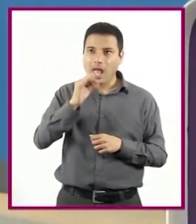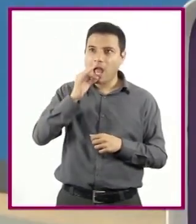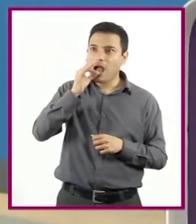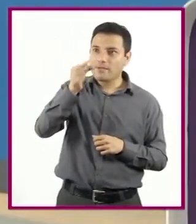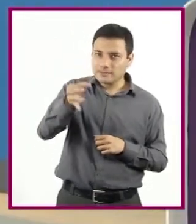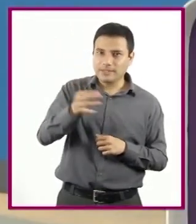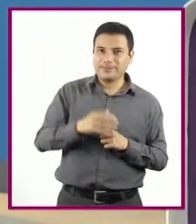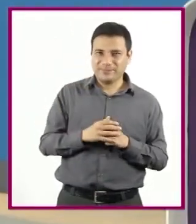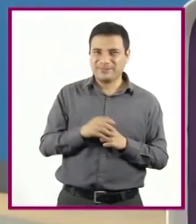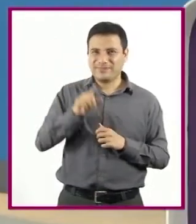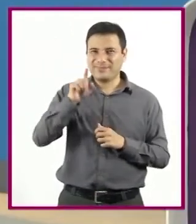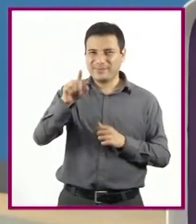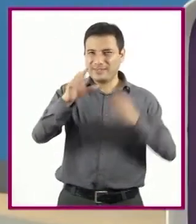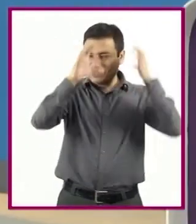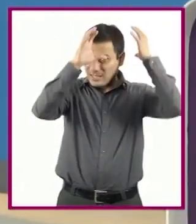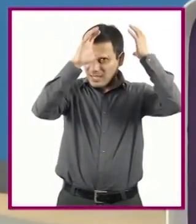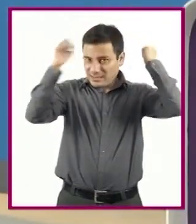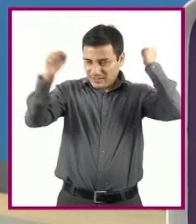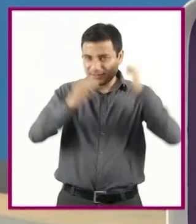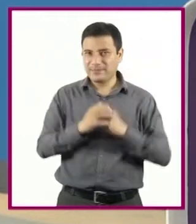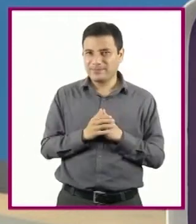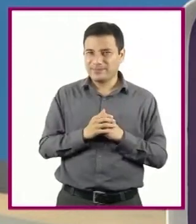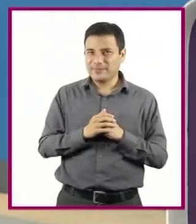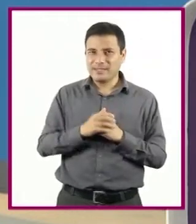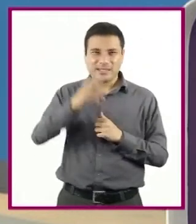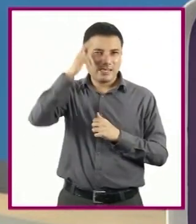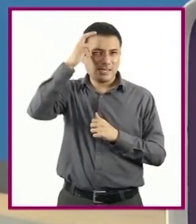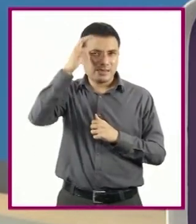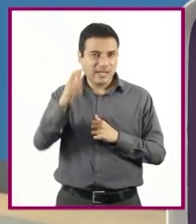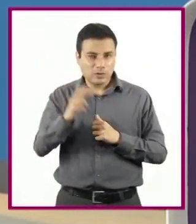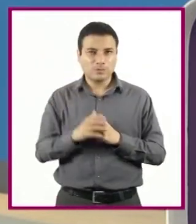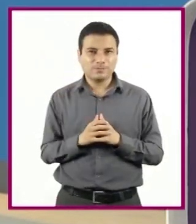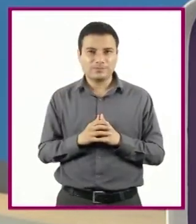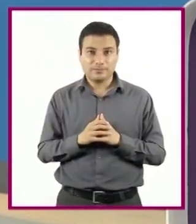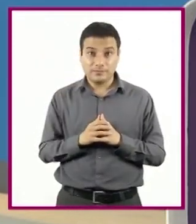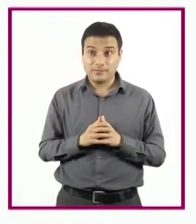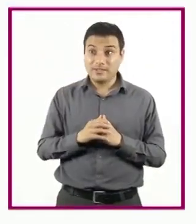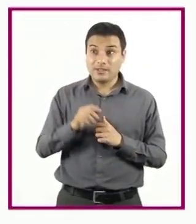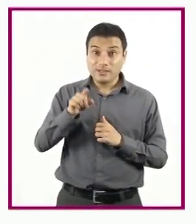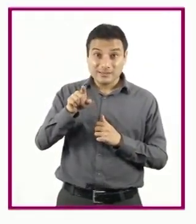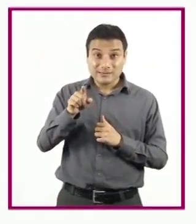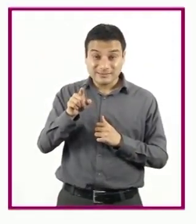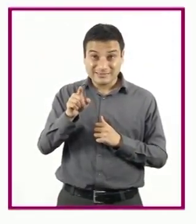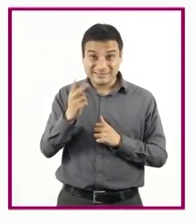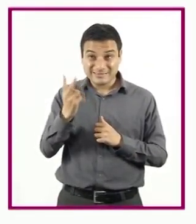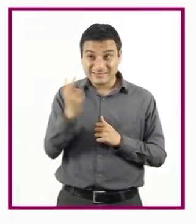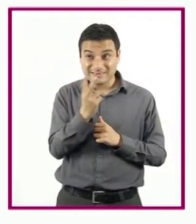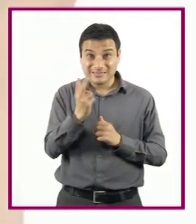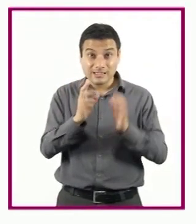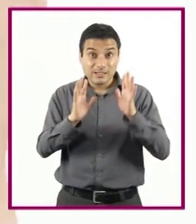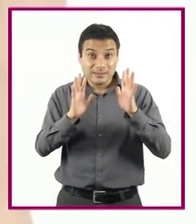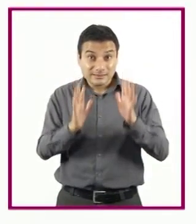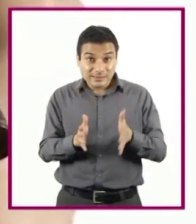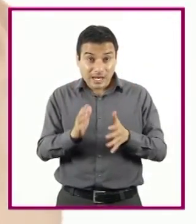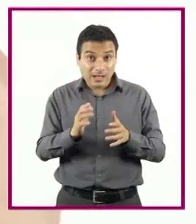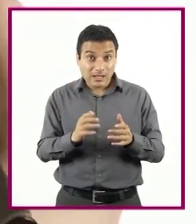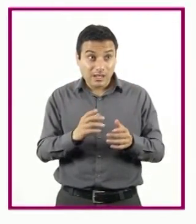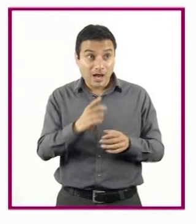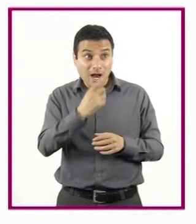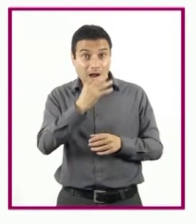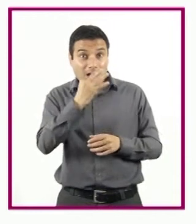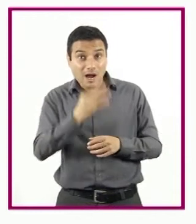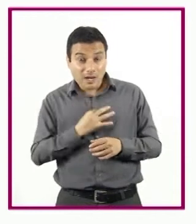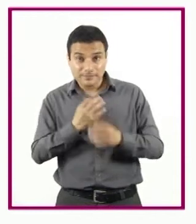Hidalgo. Al enterarse que la conspiración había sido descubierta, durante la madrugada del 16 de